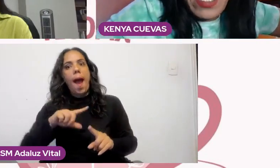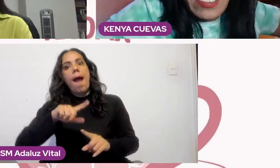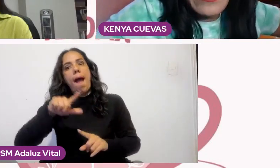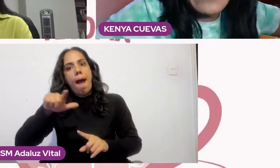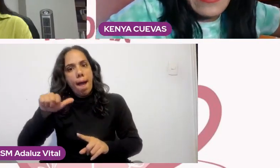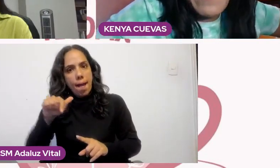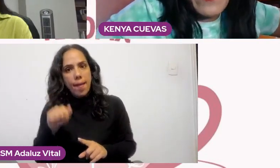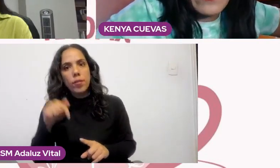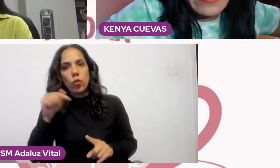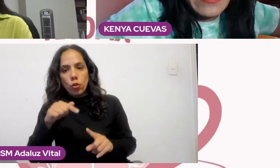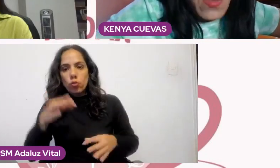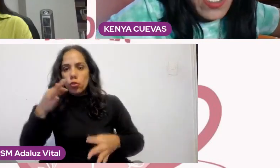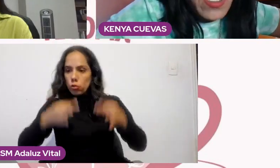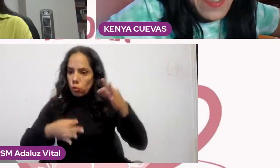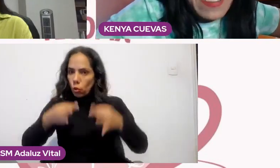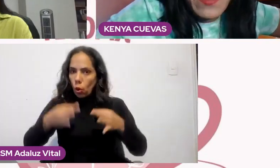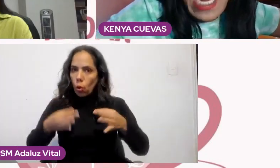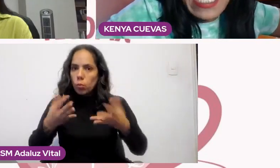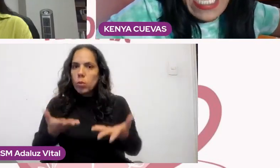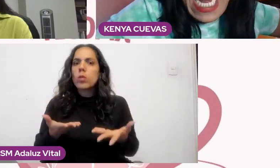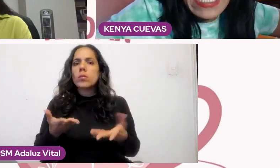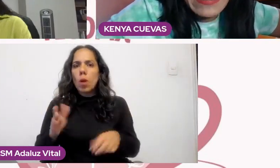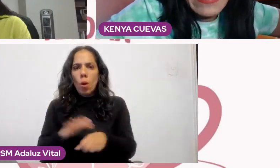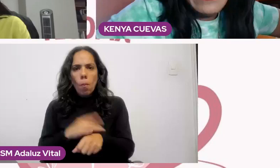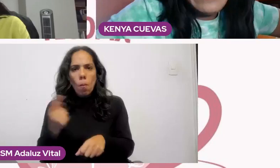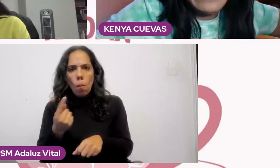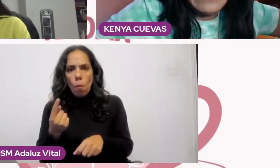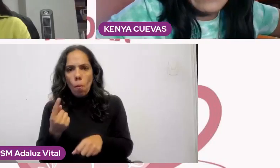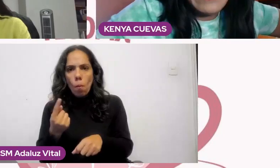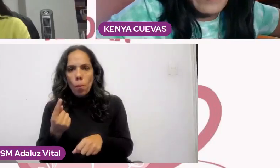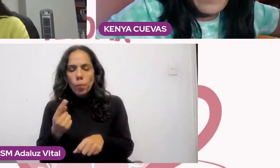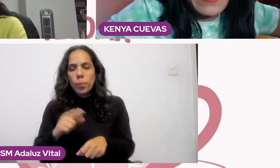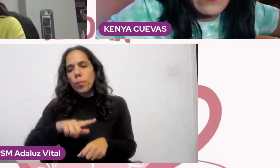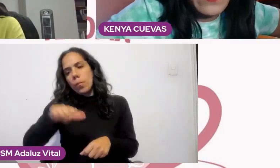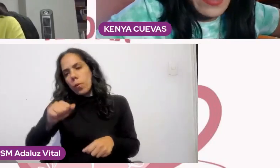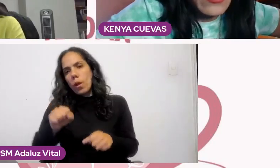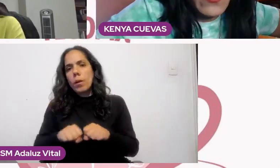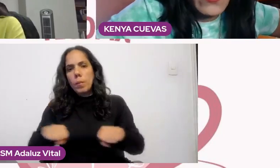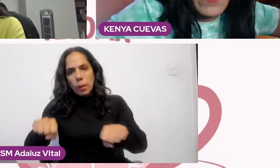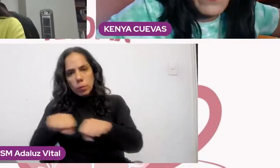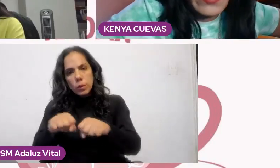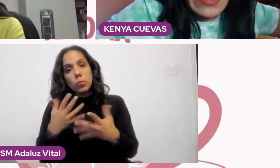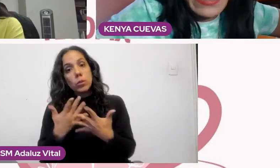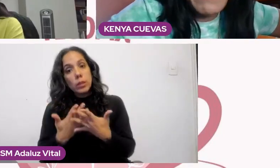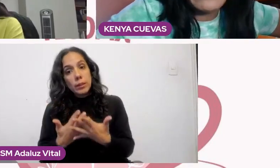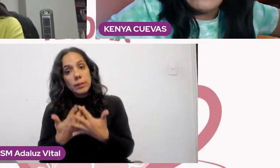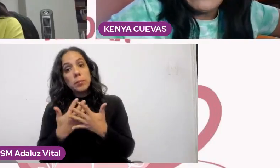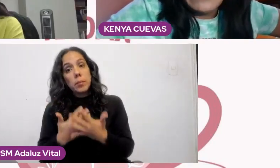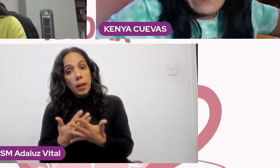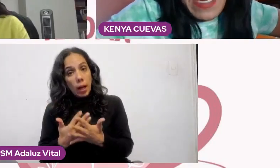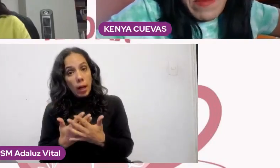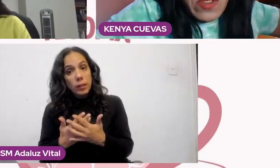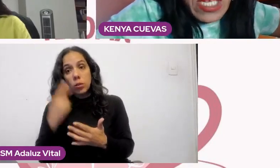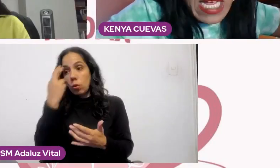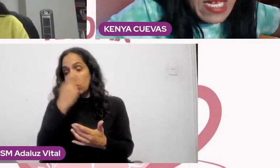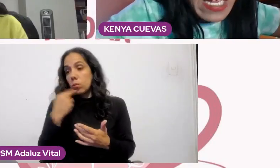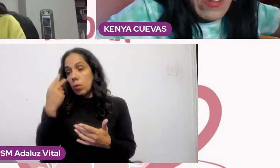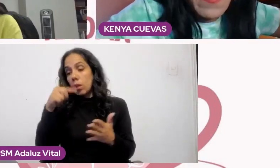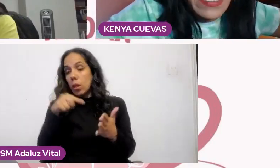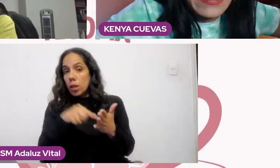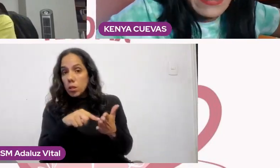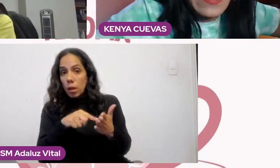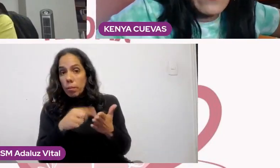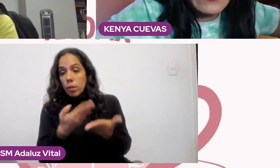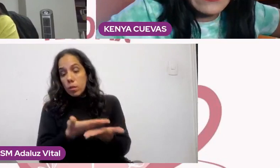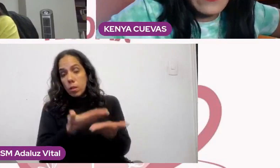pues ahorita estamos de ese juicio, pasamos a las salas y estamos esperando una resolución positiva. Esperemos que